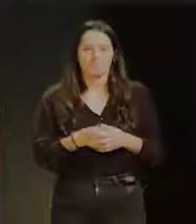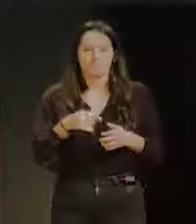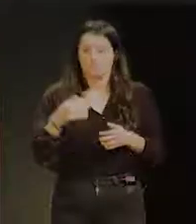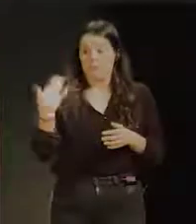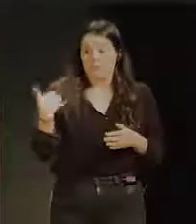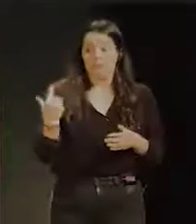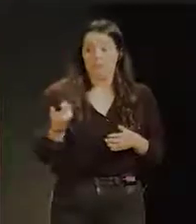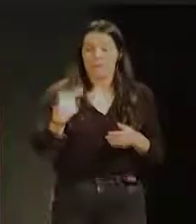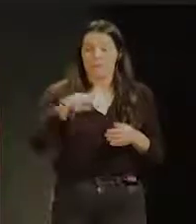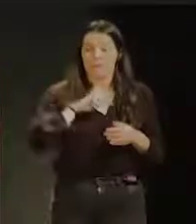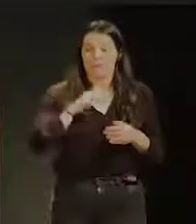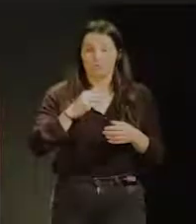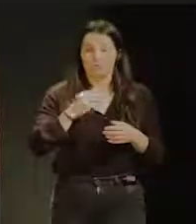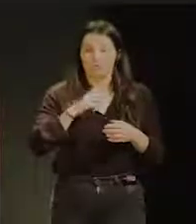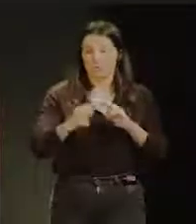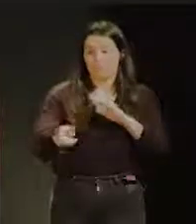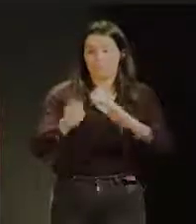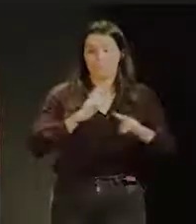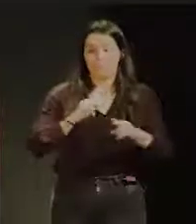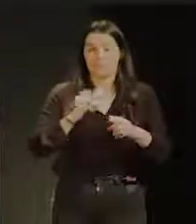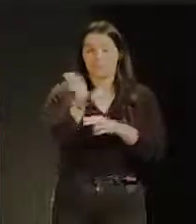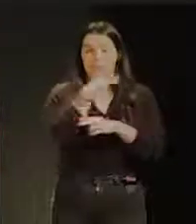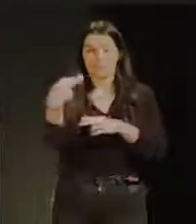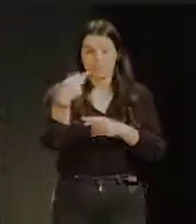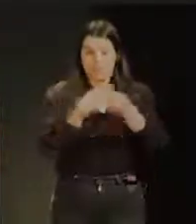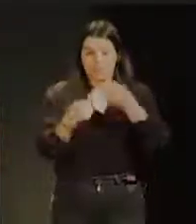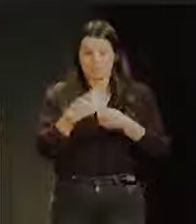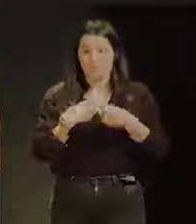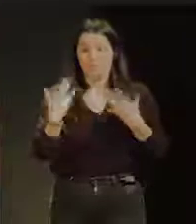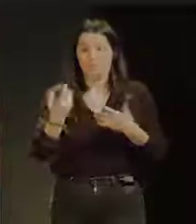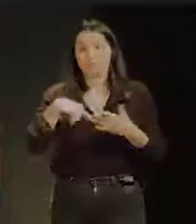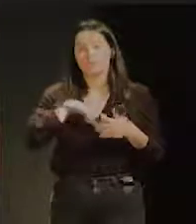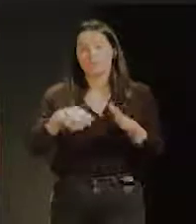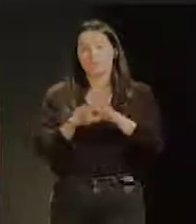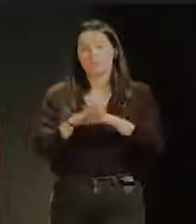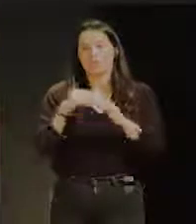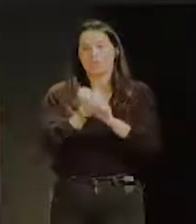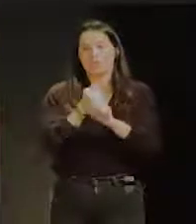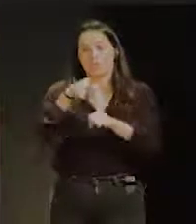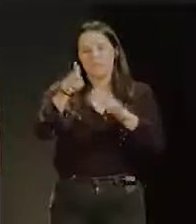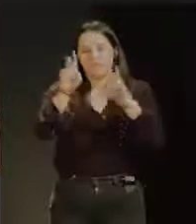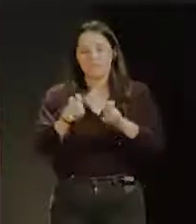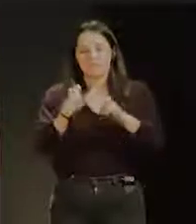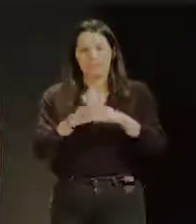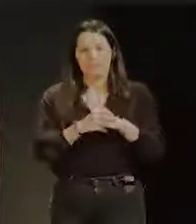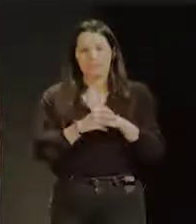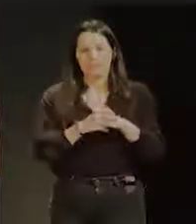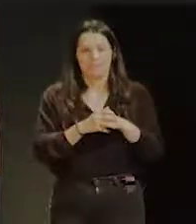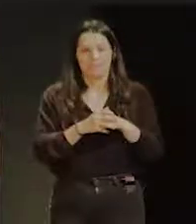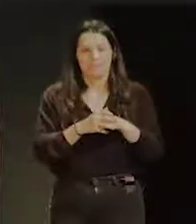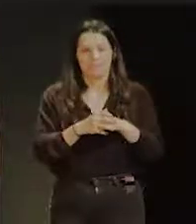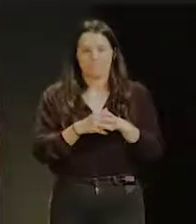de recibir los resultados de esta encuesta, así que vamos a continuar trabajando sobre este tema con los